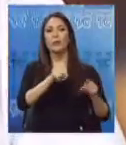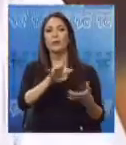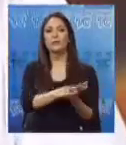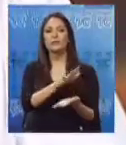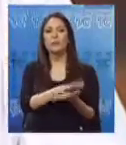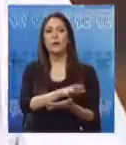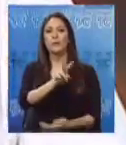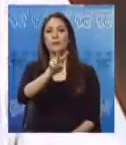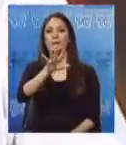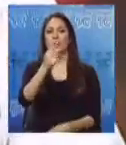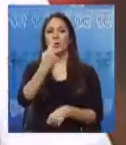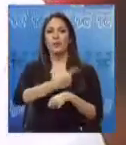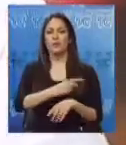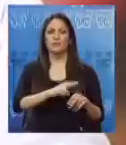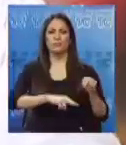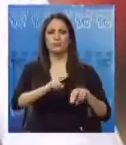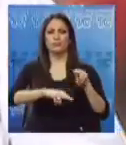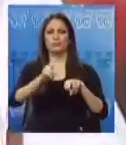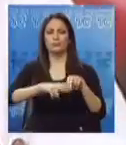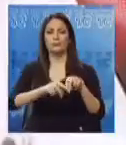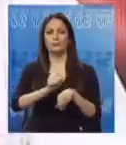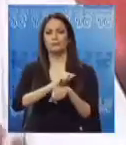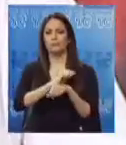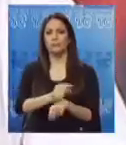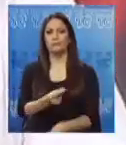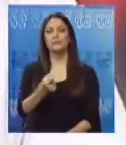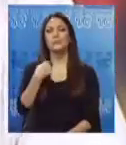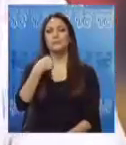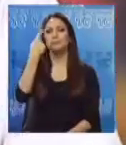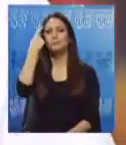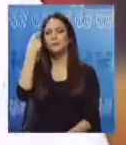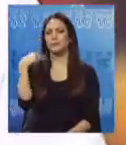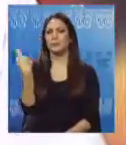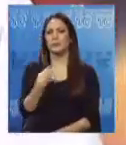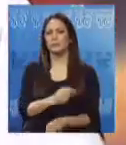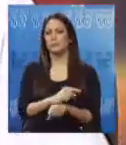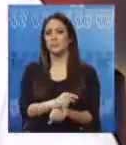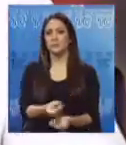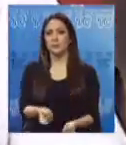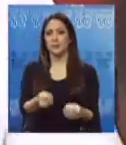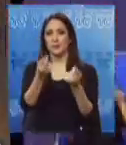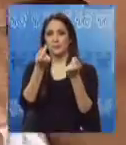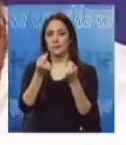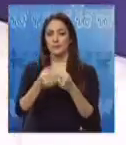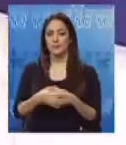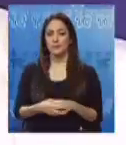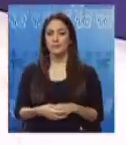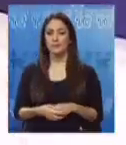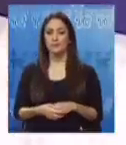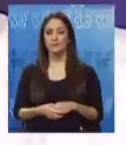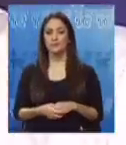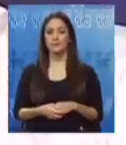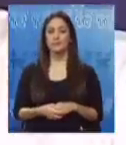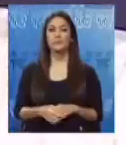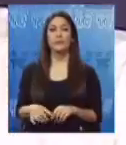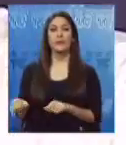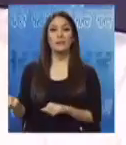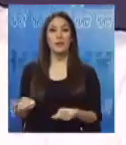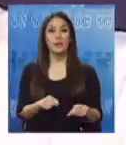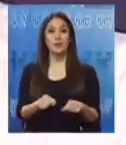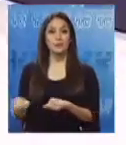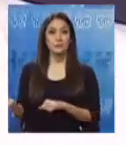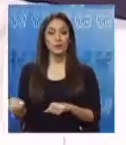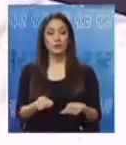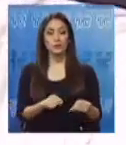en 25 días, algo que hubiera sido impensable en el Ecuador de antes. Con el terremoto se